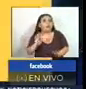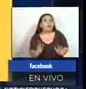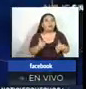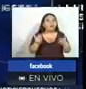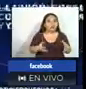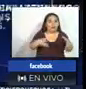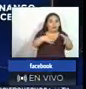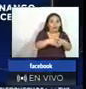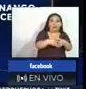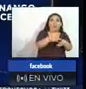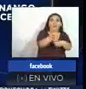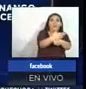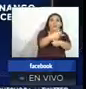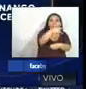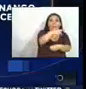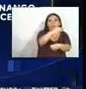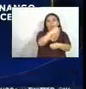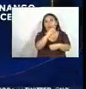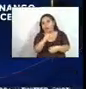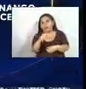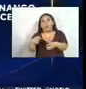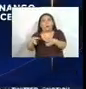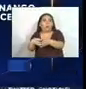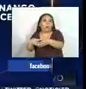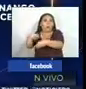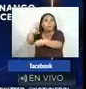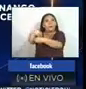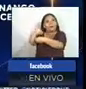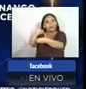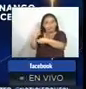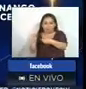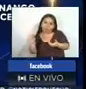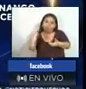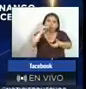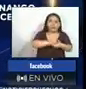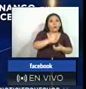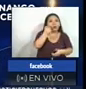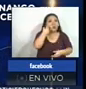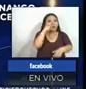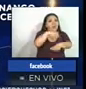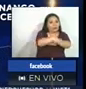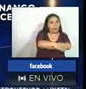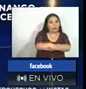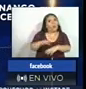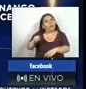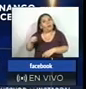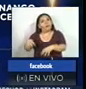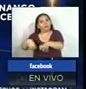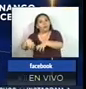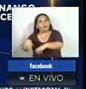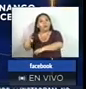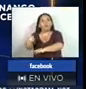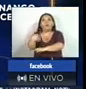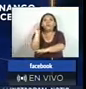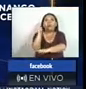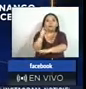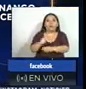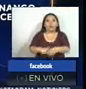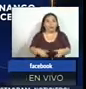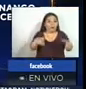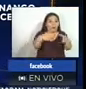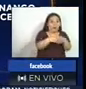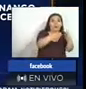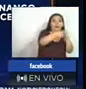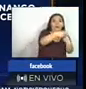que el PCN y Democracia Salvadoreña unirán votos en Chalatenango y La Libertad. ARENA y el PCN